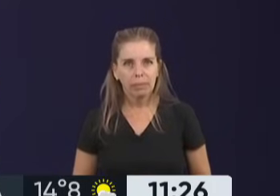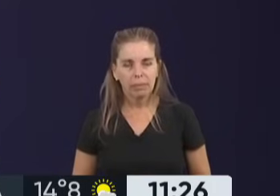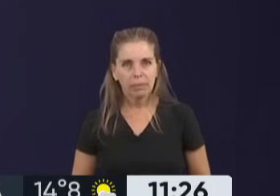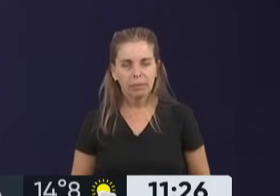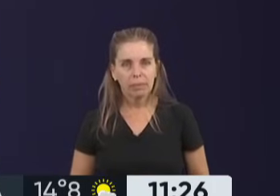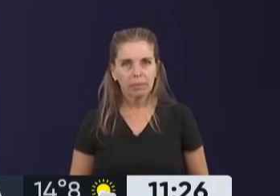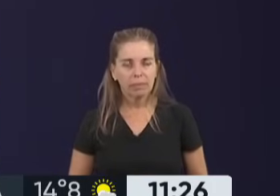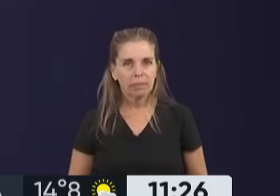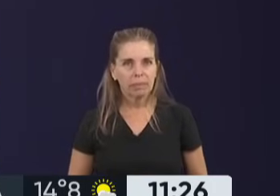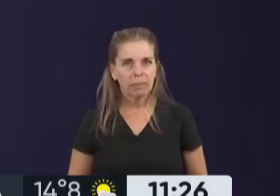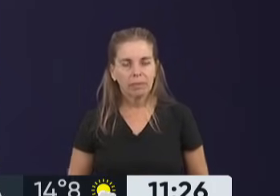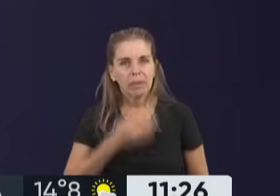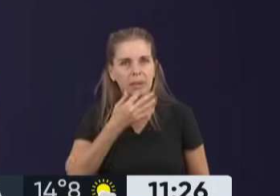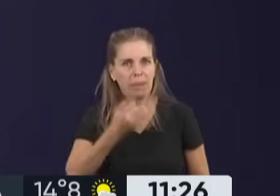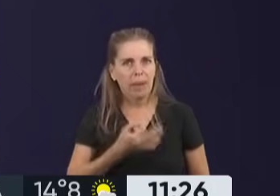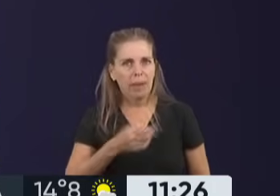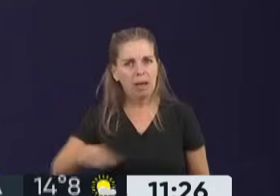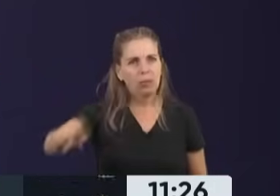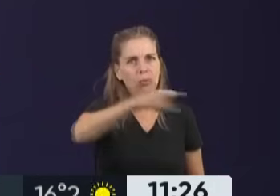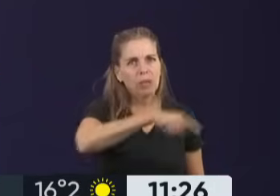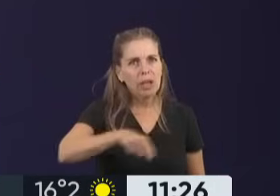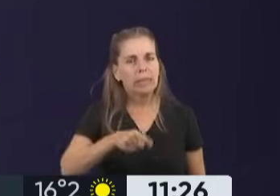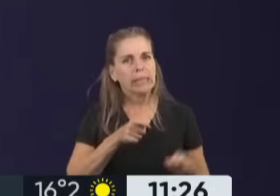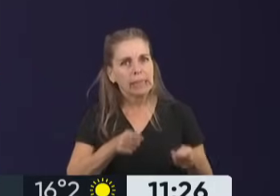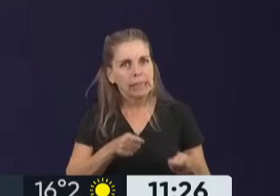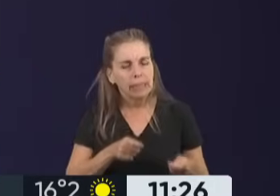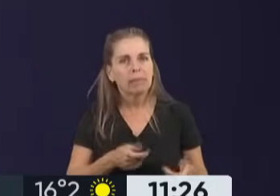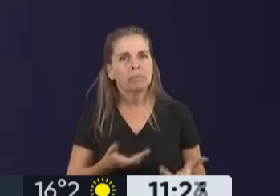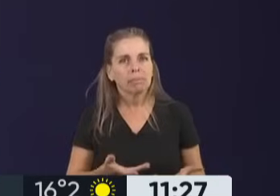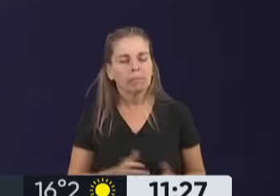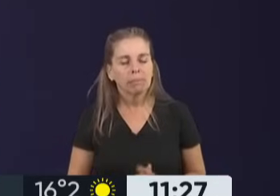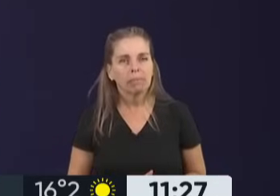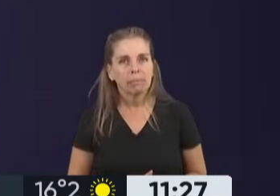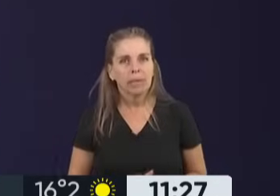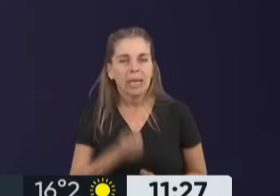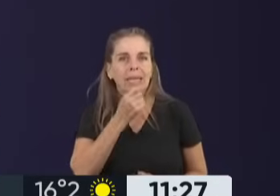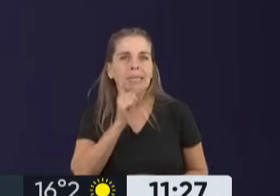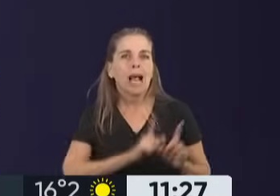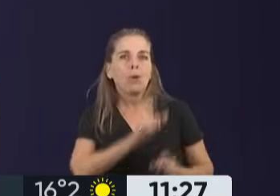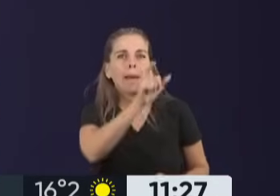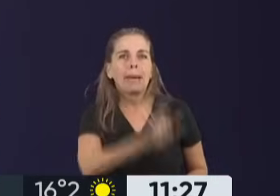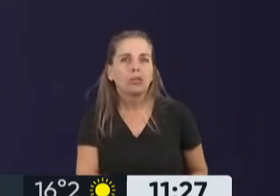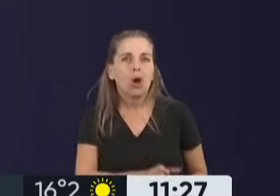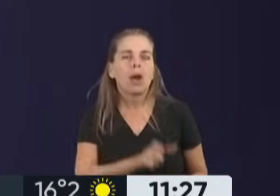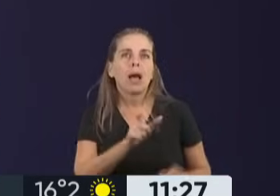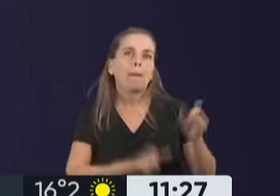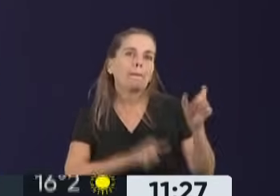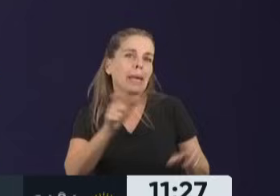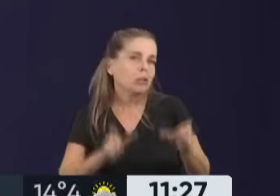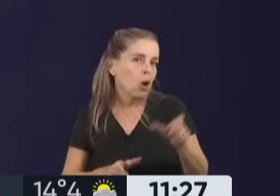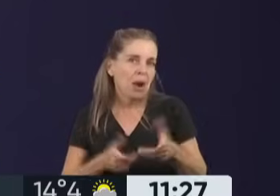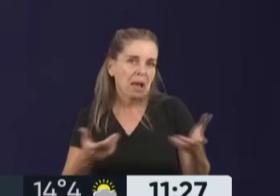Y la verdad es que ustedes insisten con si algún votante o algunos votantes